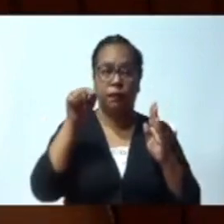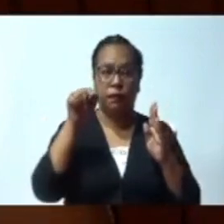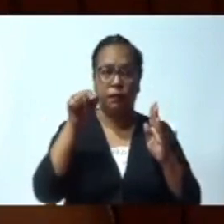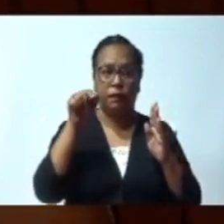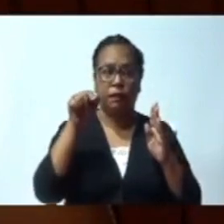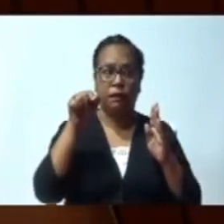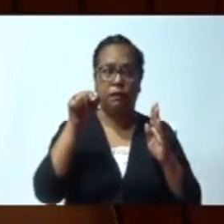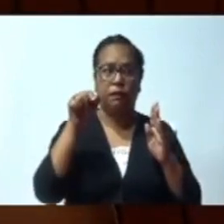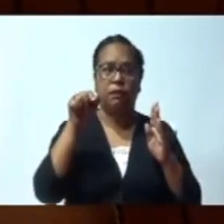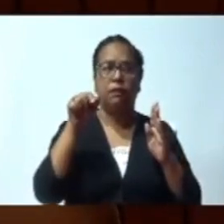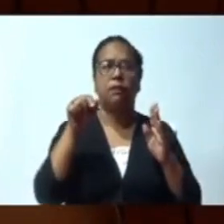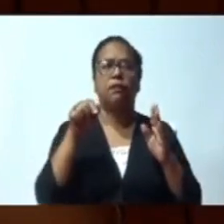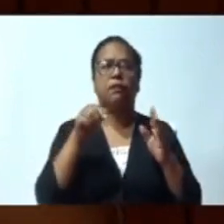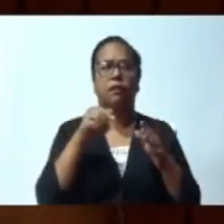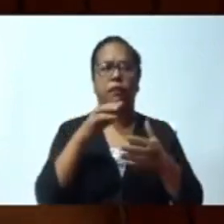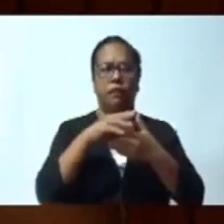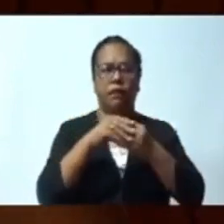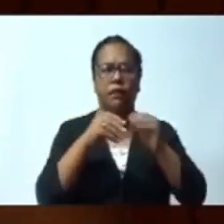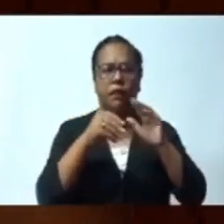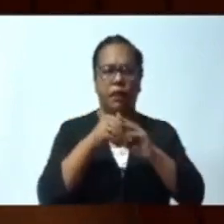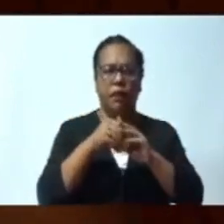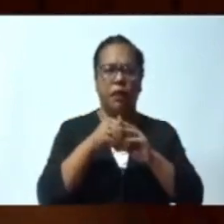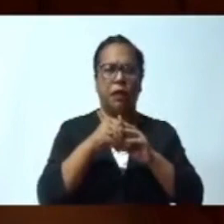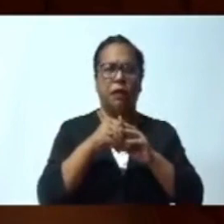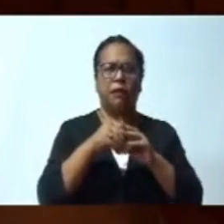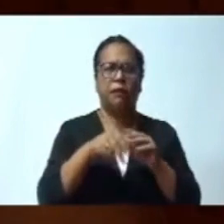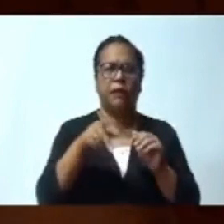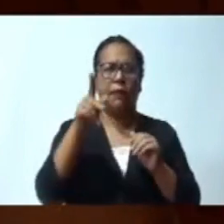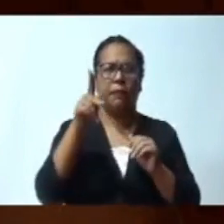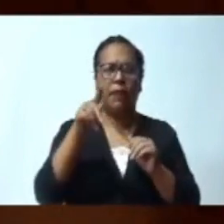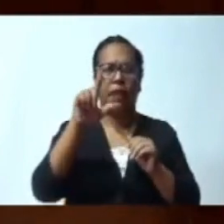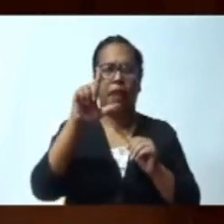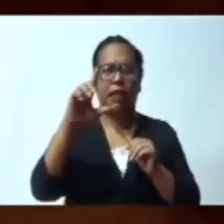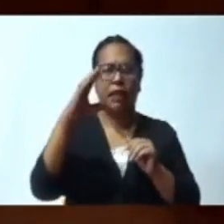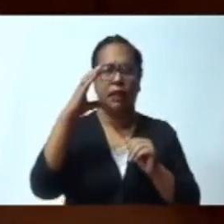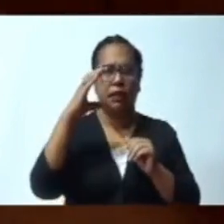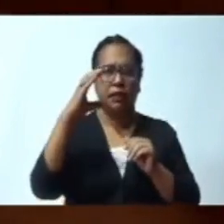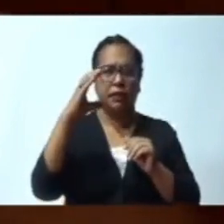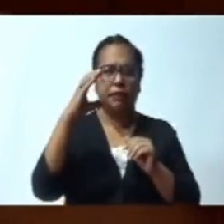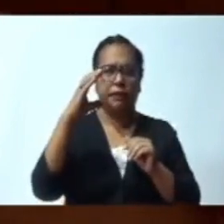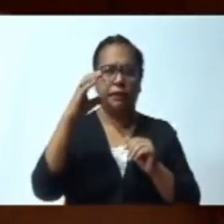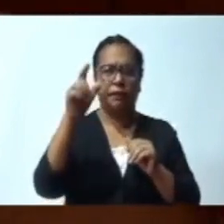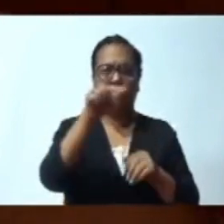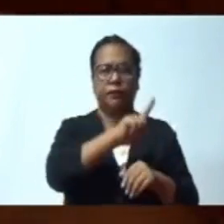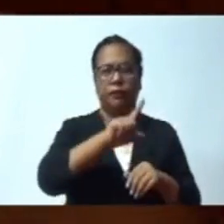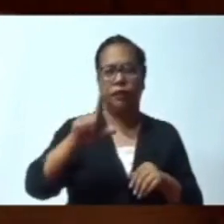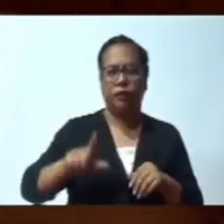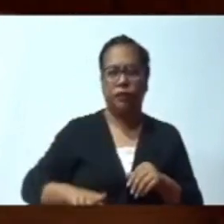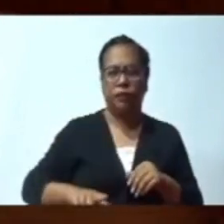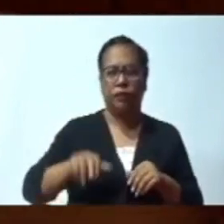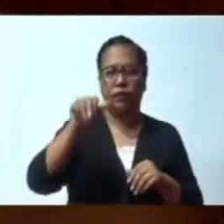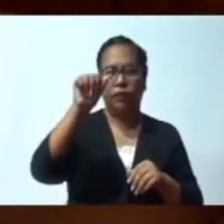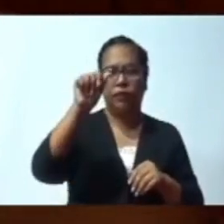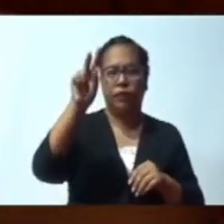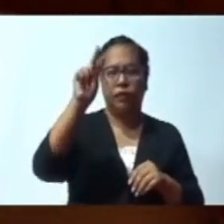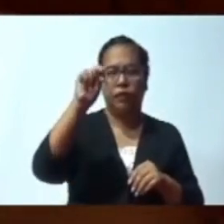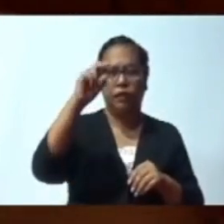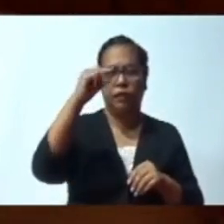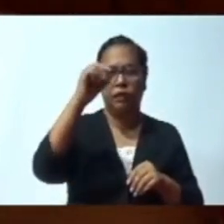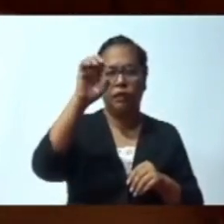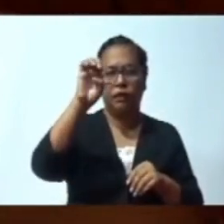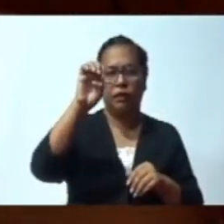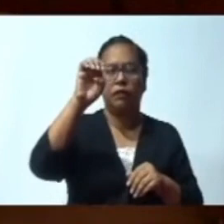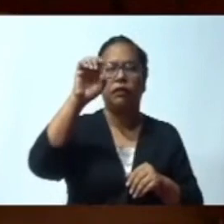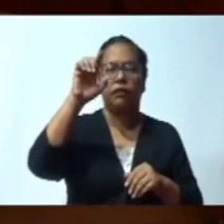lunes 24 de enero del 2023. Señor Ángel Hernández, ministro de Educación, su despacho. Soy